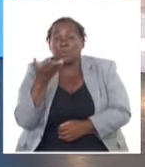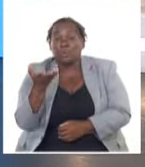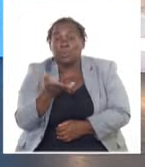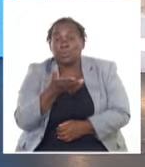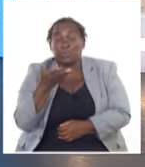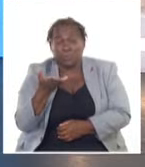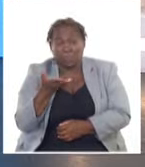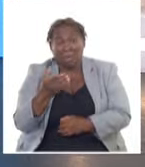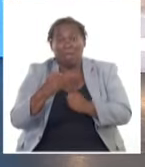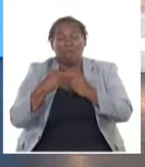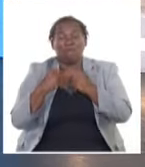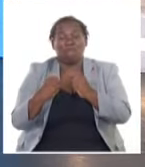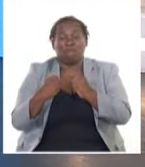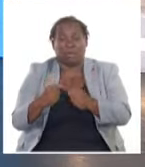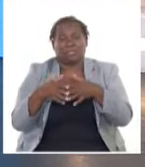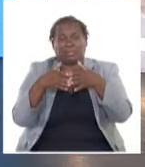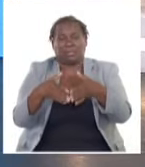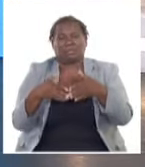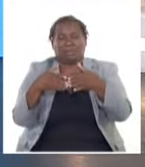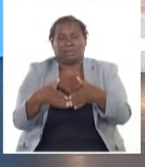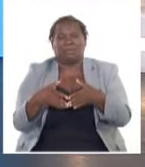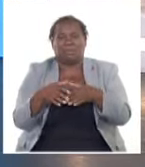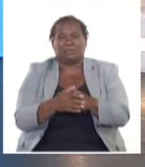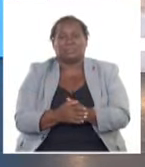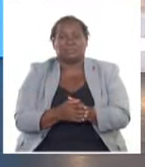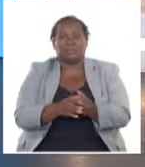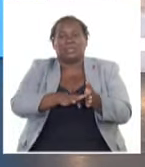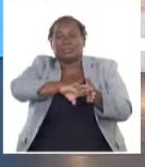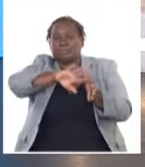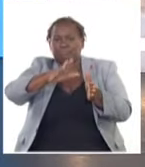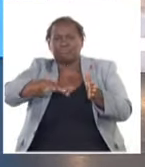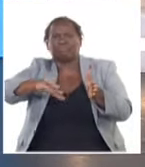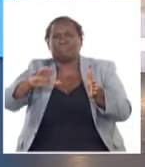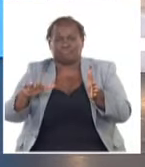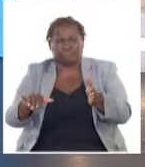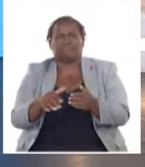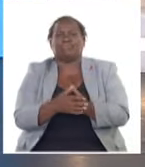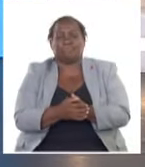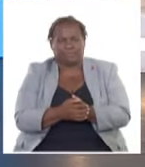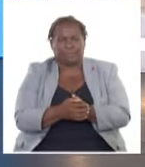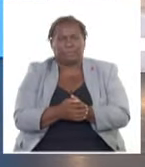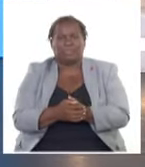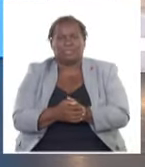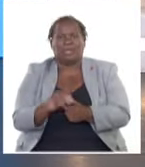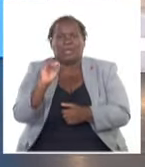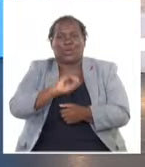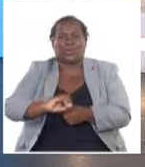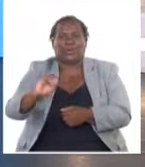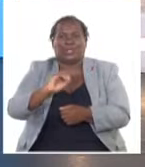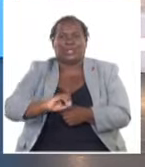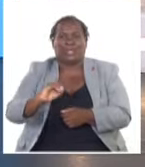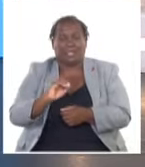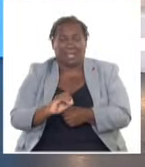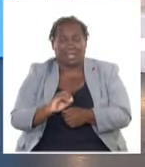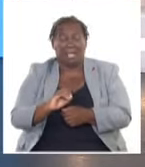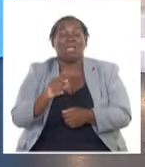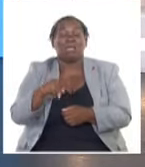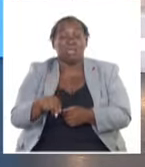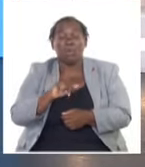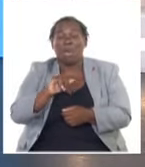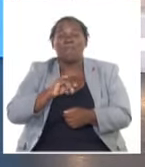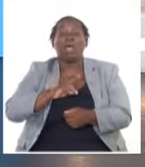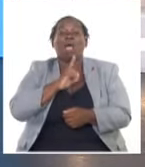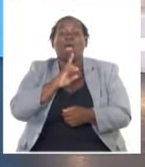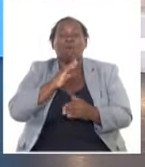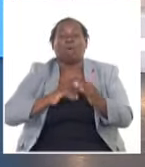la provincia de Granma. Habrá marejadas en ambas costas de la región oriental con inundaciones costeras en zonas bajas